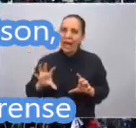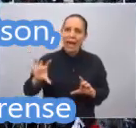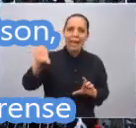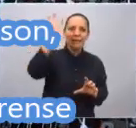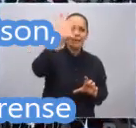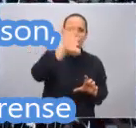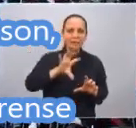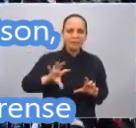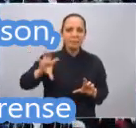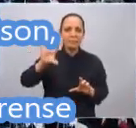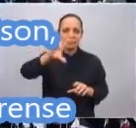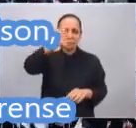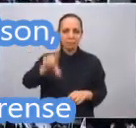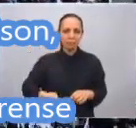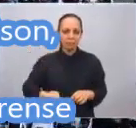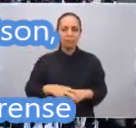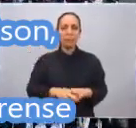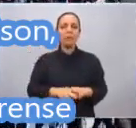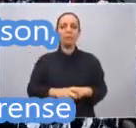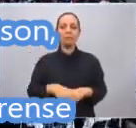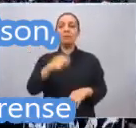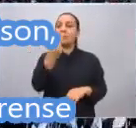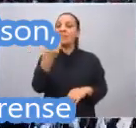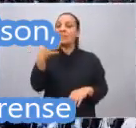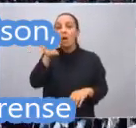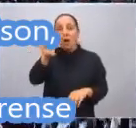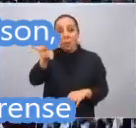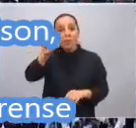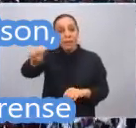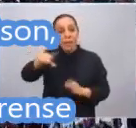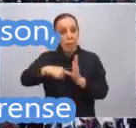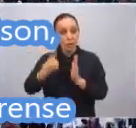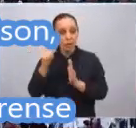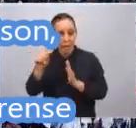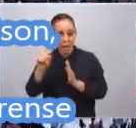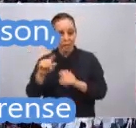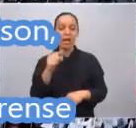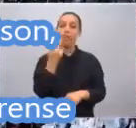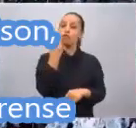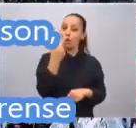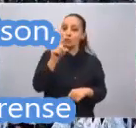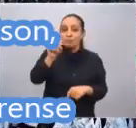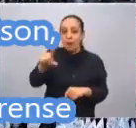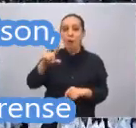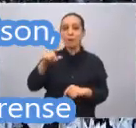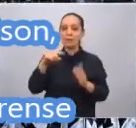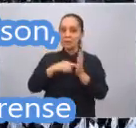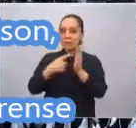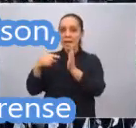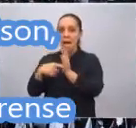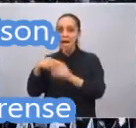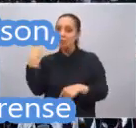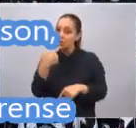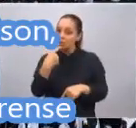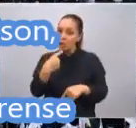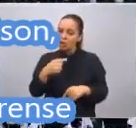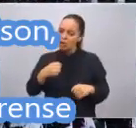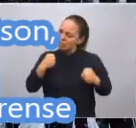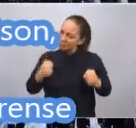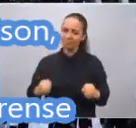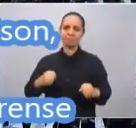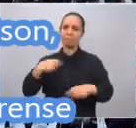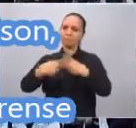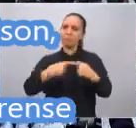tenemos en el territorio bonaerense, 2 universidades provinciales. No vamos a parar hasta que